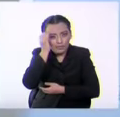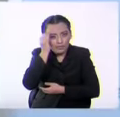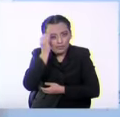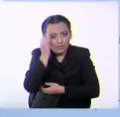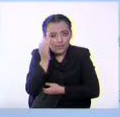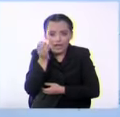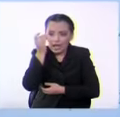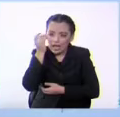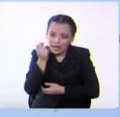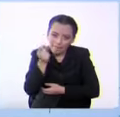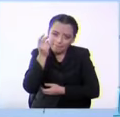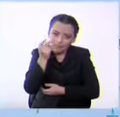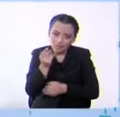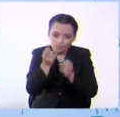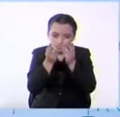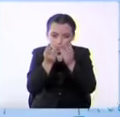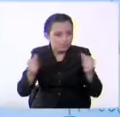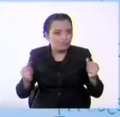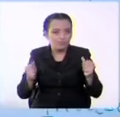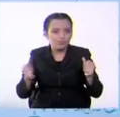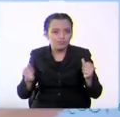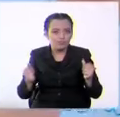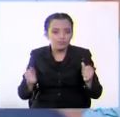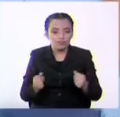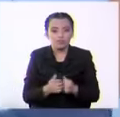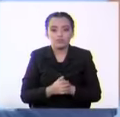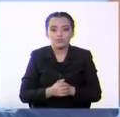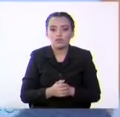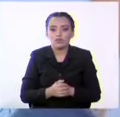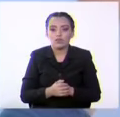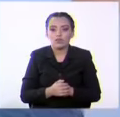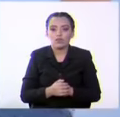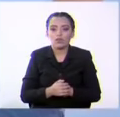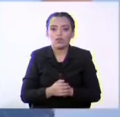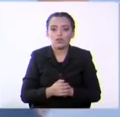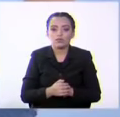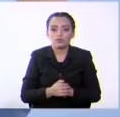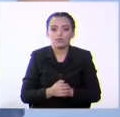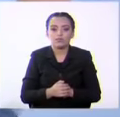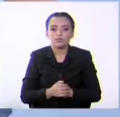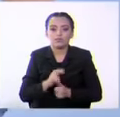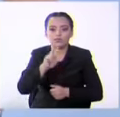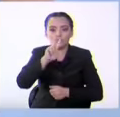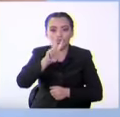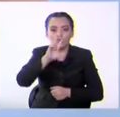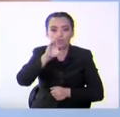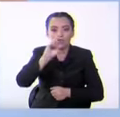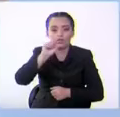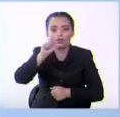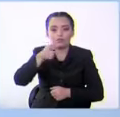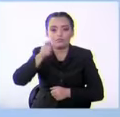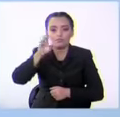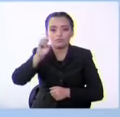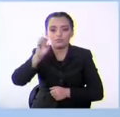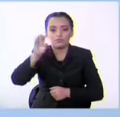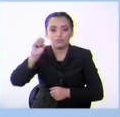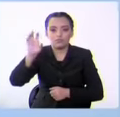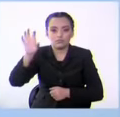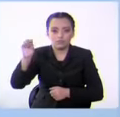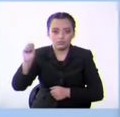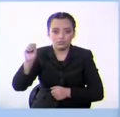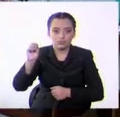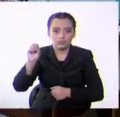Actualmente nosotros tenemos acá que cerca de unas 30.000 especies, que se dice